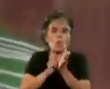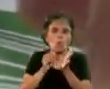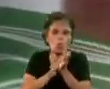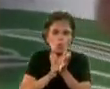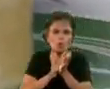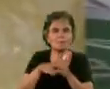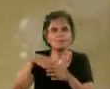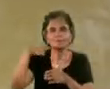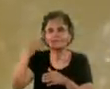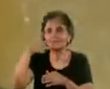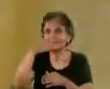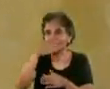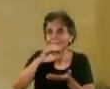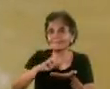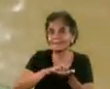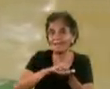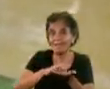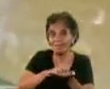dental, jabones,